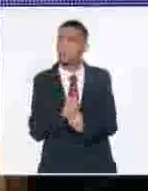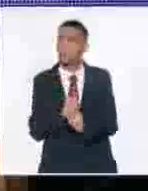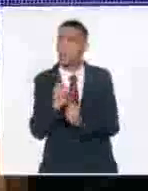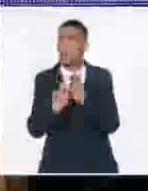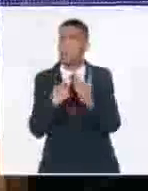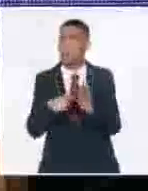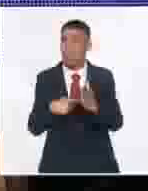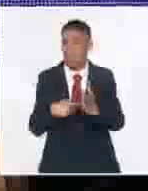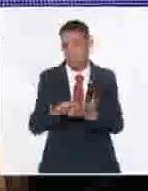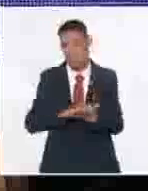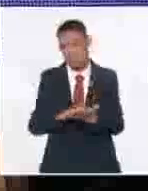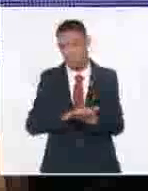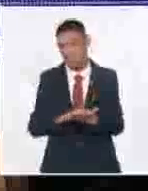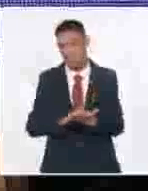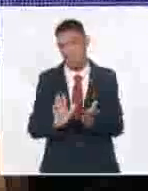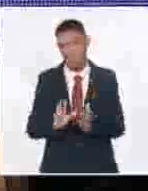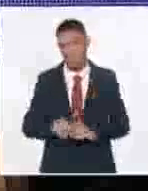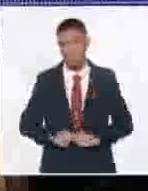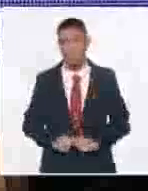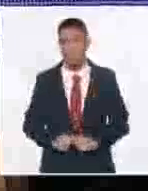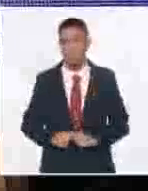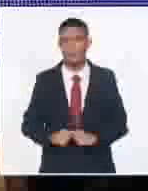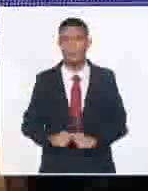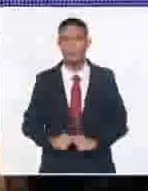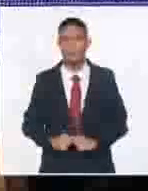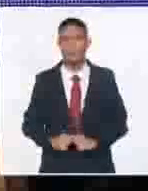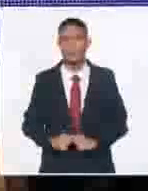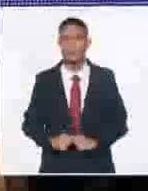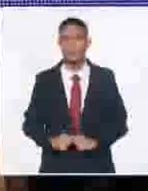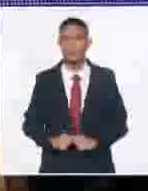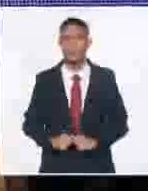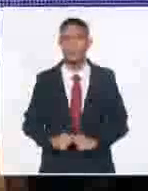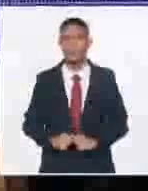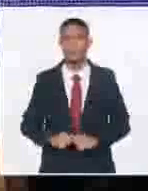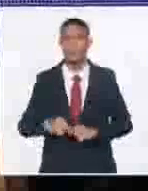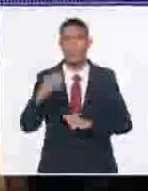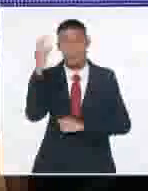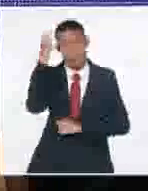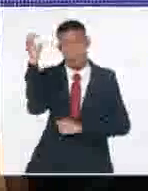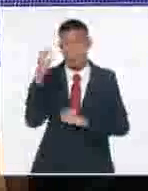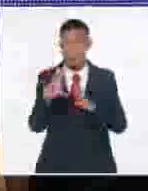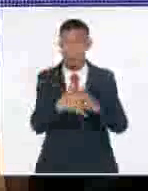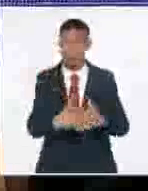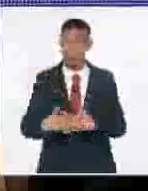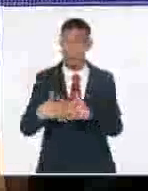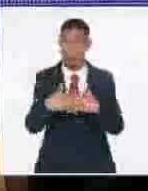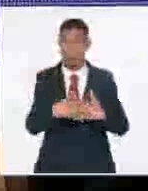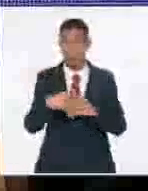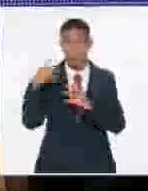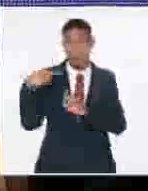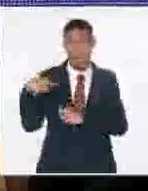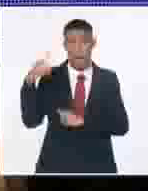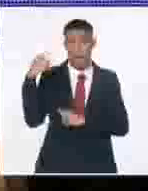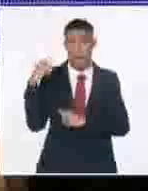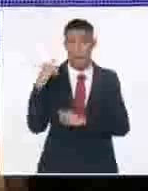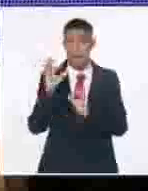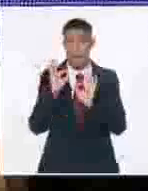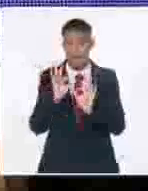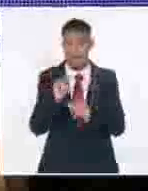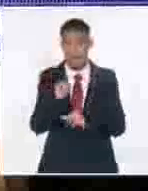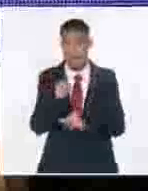masacre. El gobierno de los Estados Unidos vetó ayer en ese